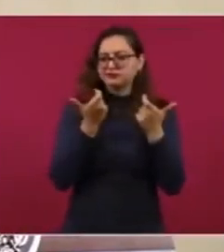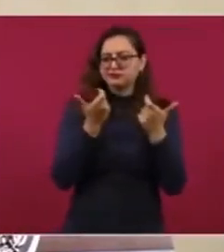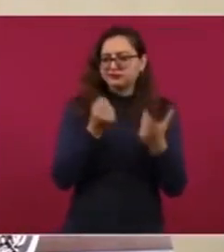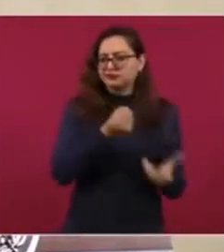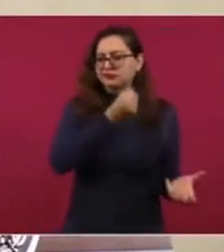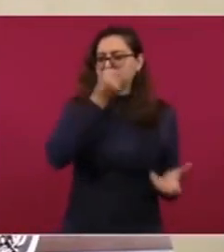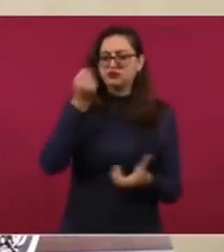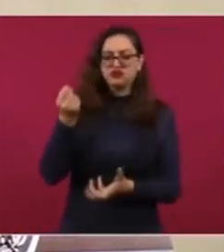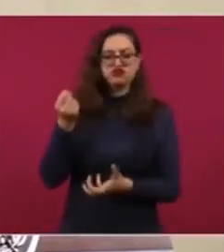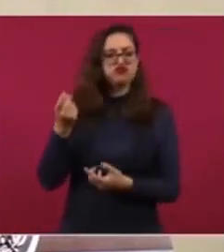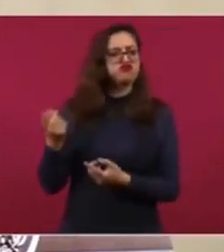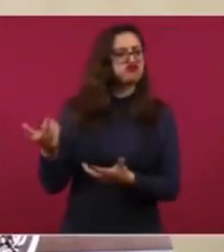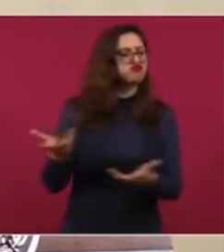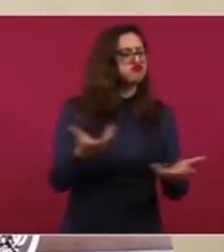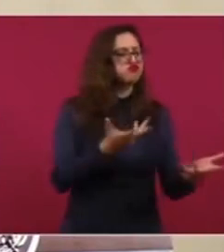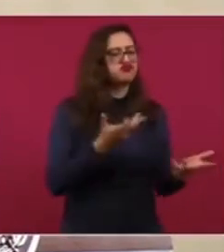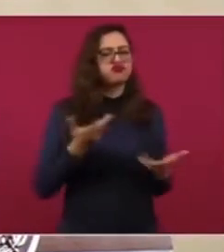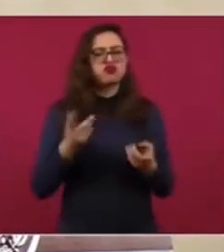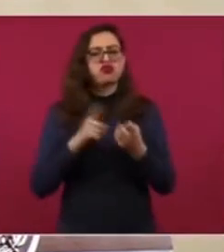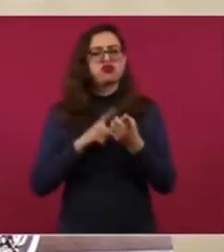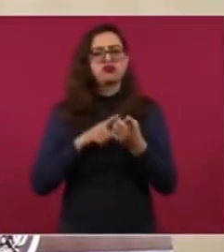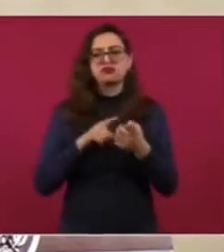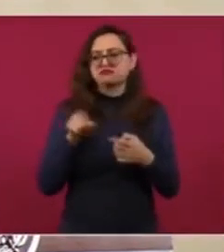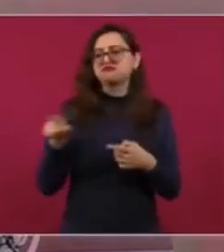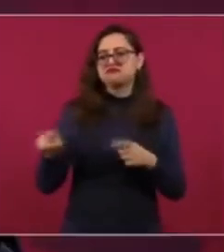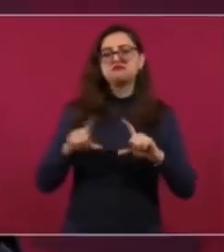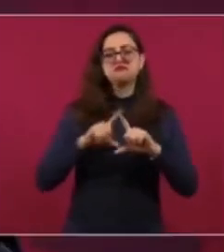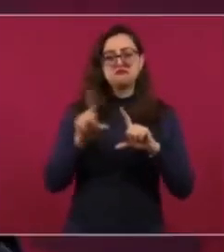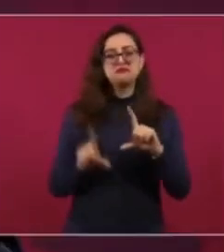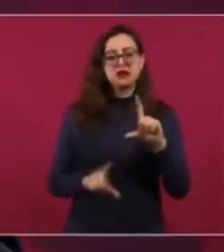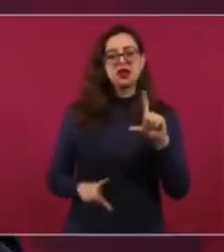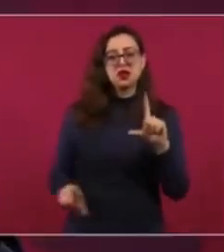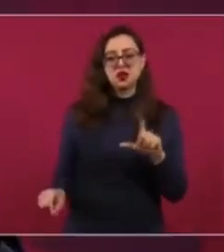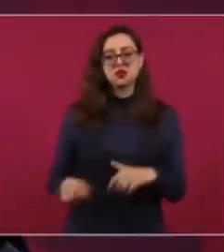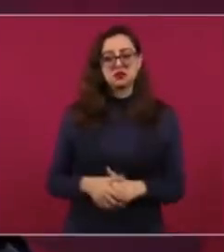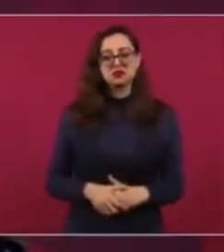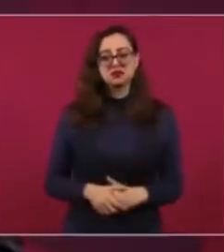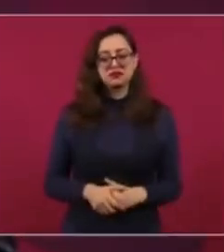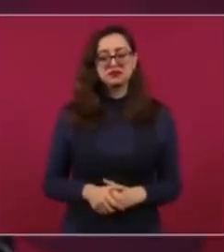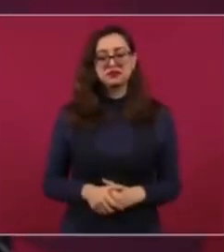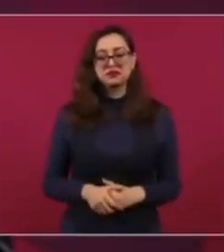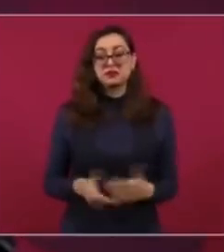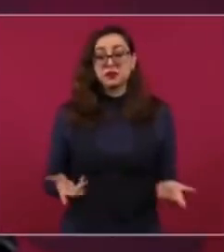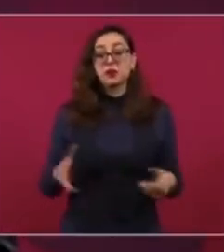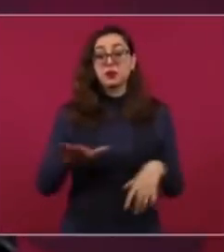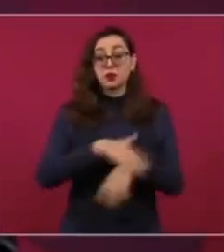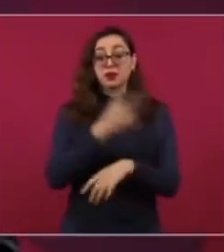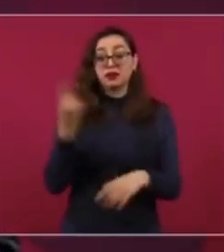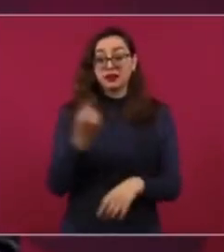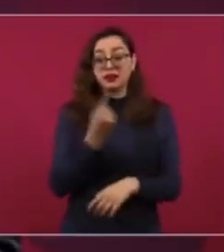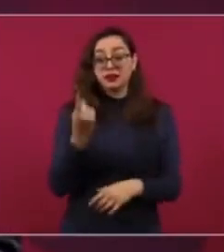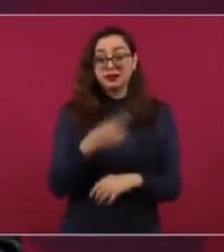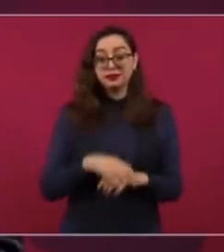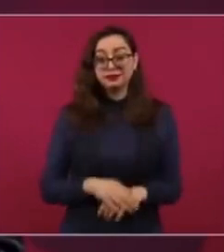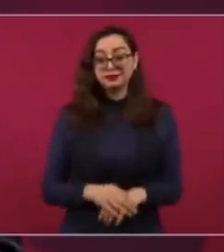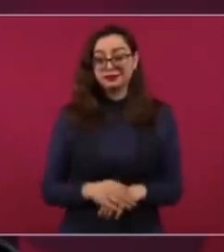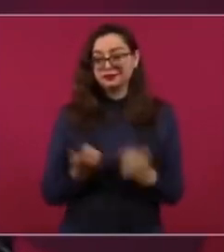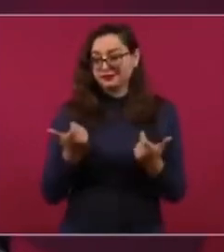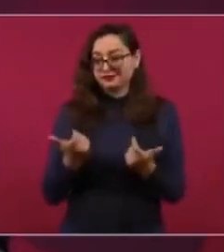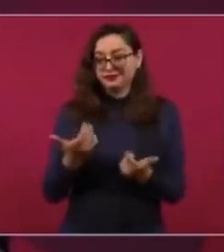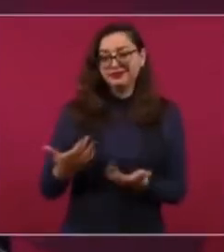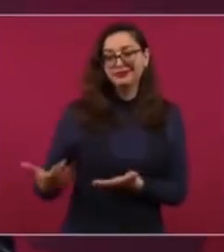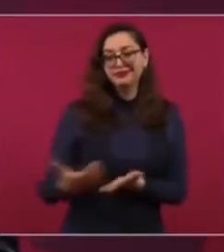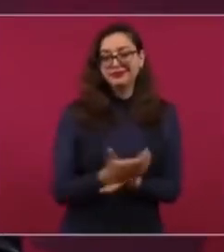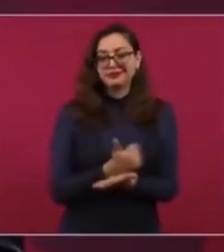preferente en sus inversiones a México, que han crecido más que nunca en